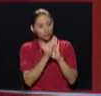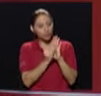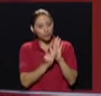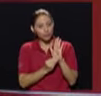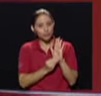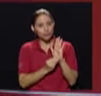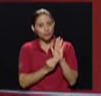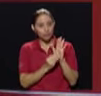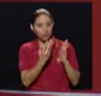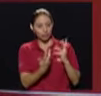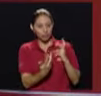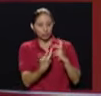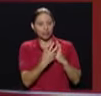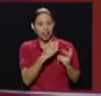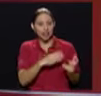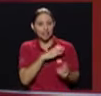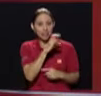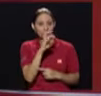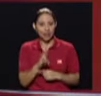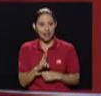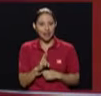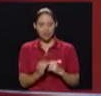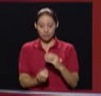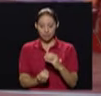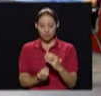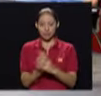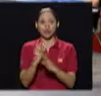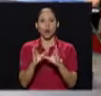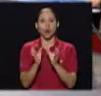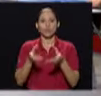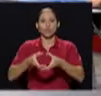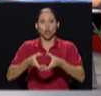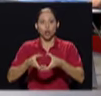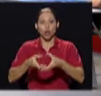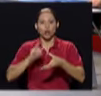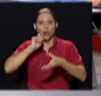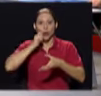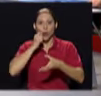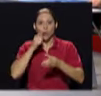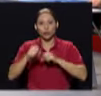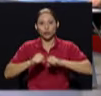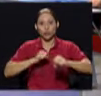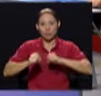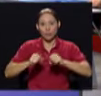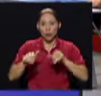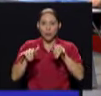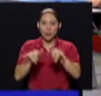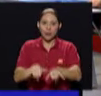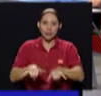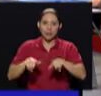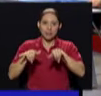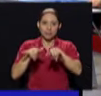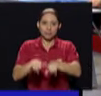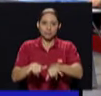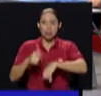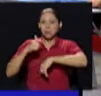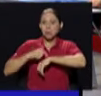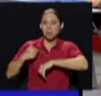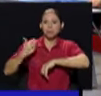características propias de acá. A partir de ahí se forma la Comisión del Código Sísmico, permanente, y con cada cierta